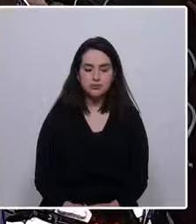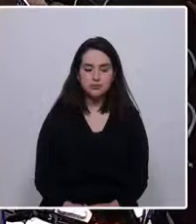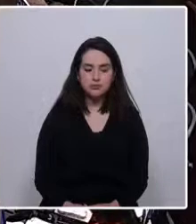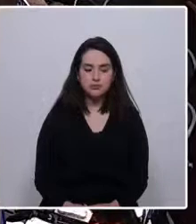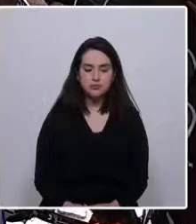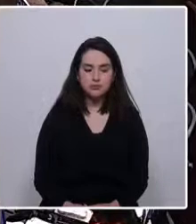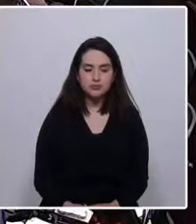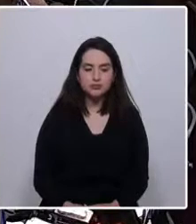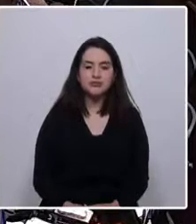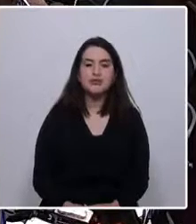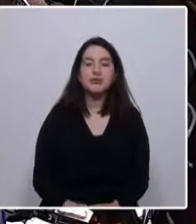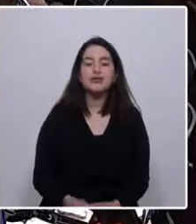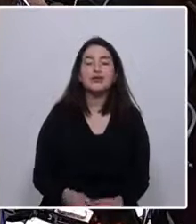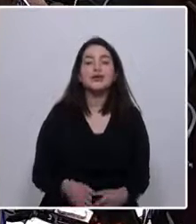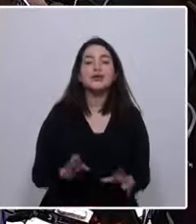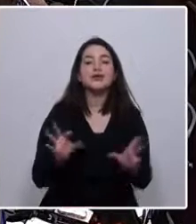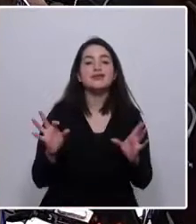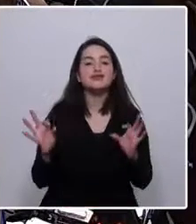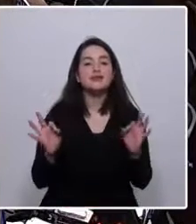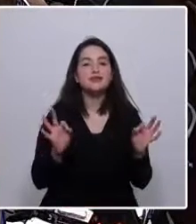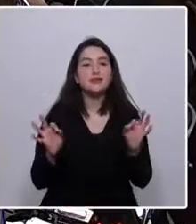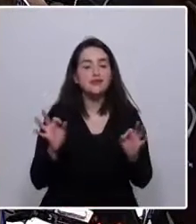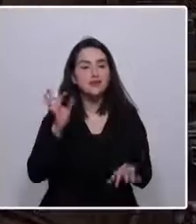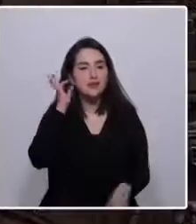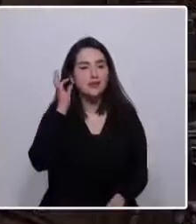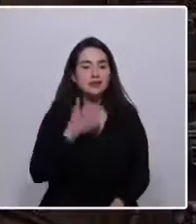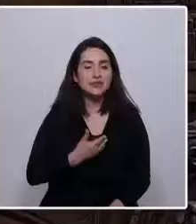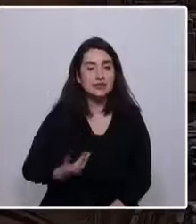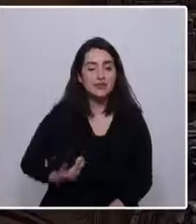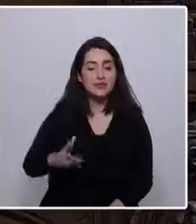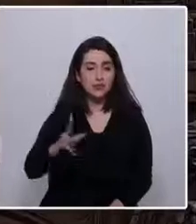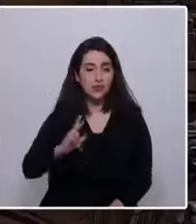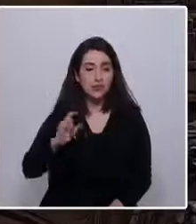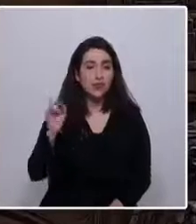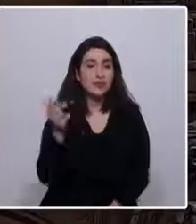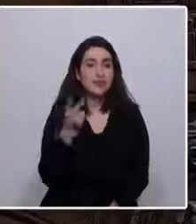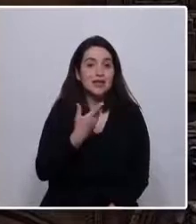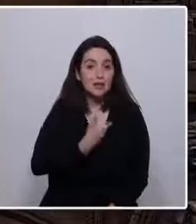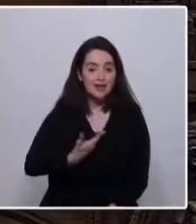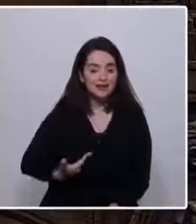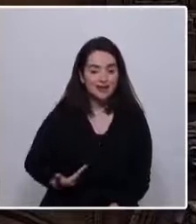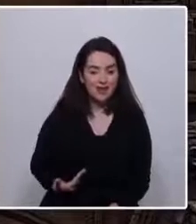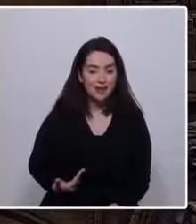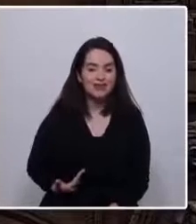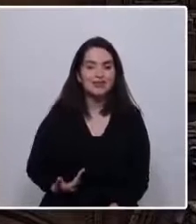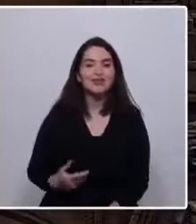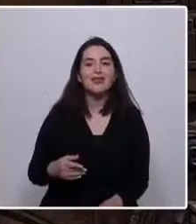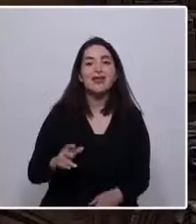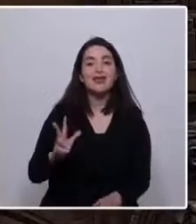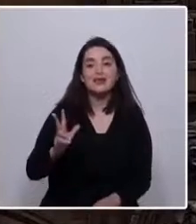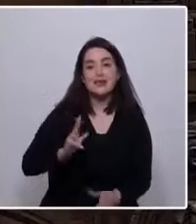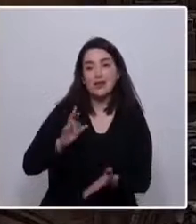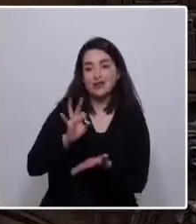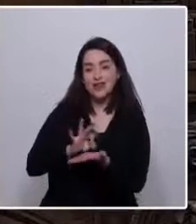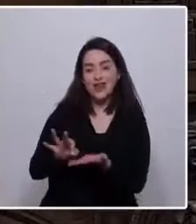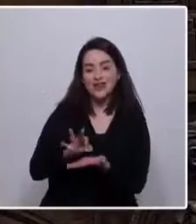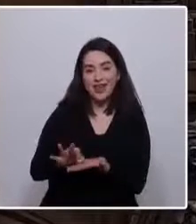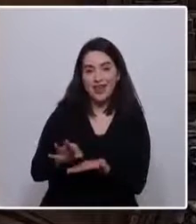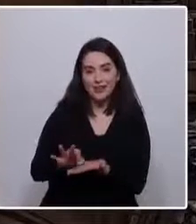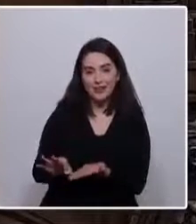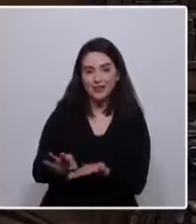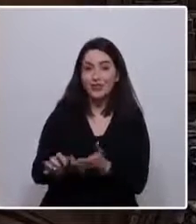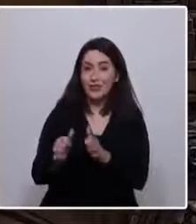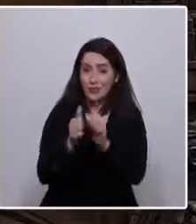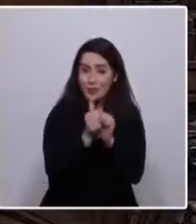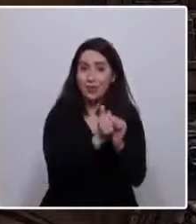señora presidente señor vicepresidente señor secretario camaradas